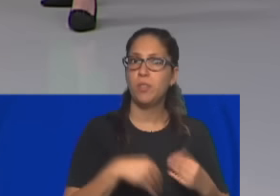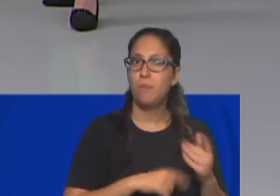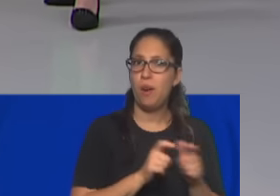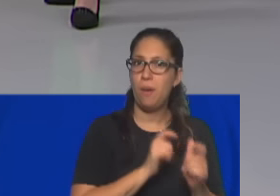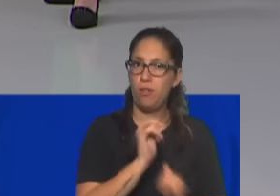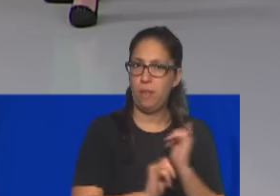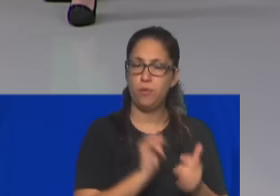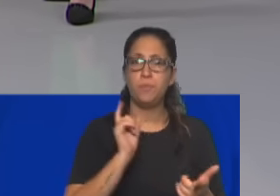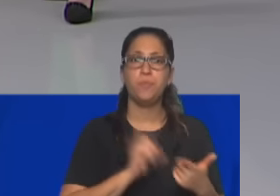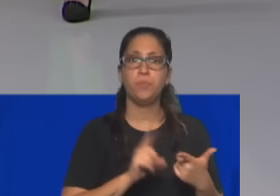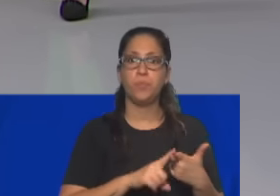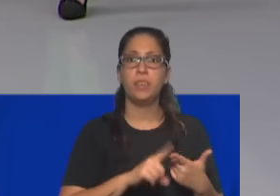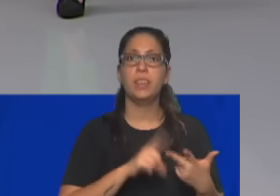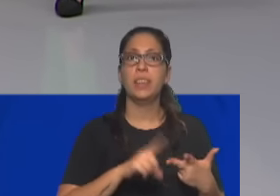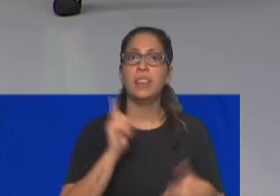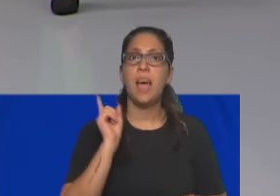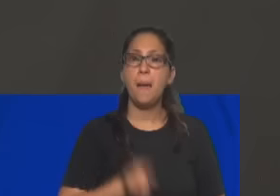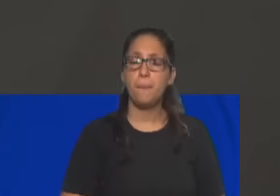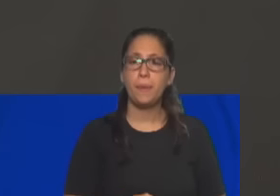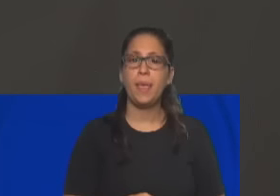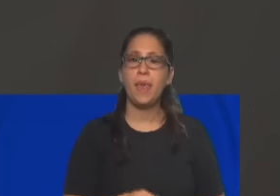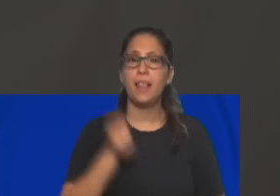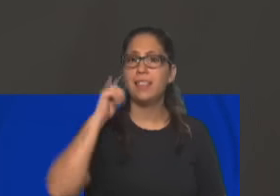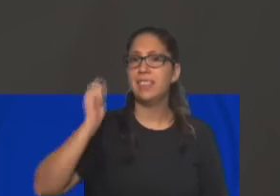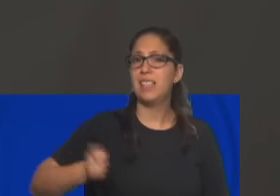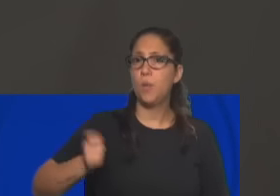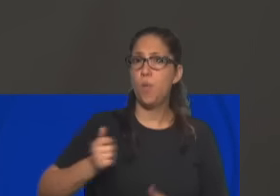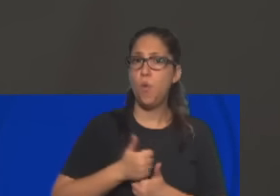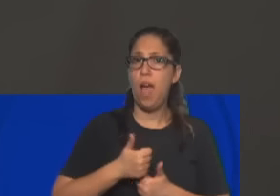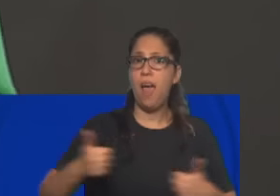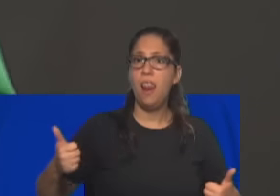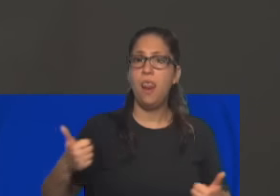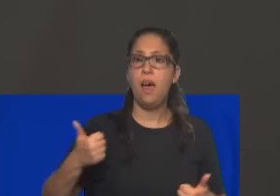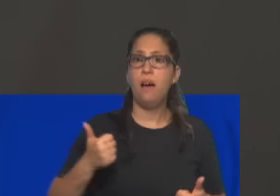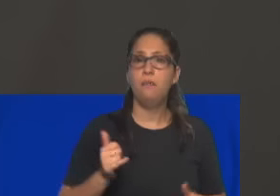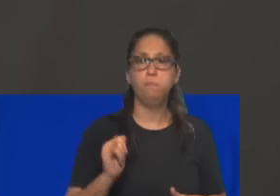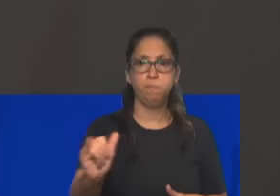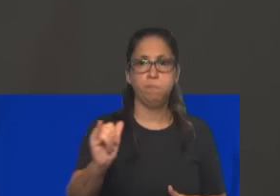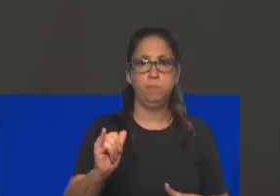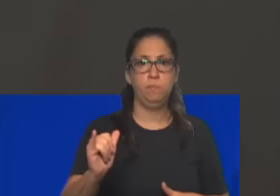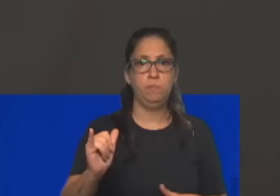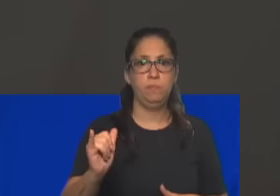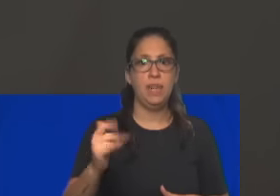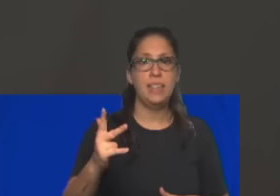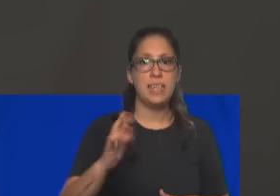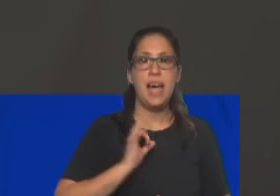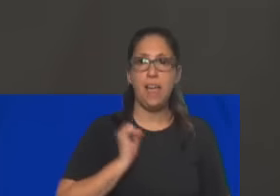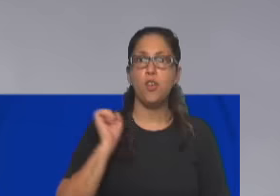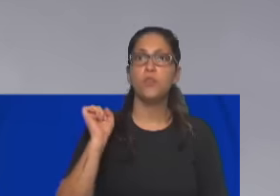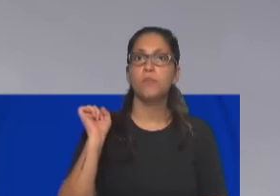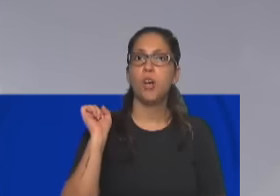y por otro lado trib fij fue ciertas condiciones a ver te vas a tu